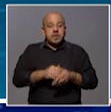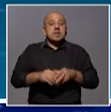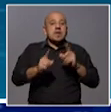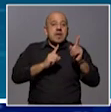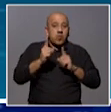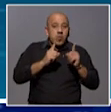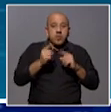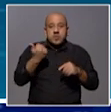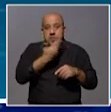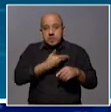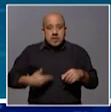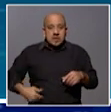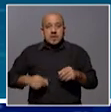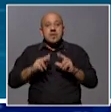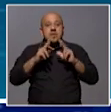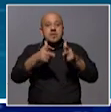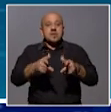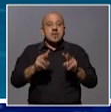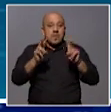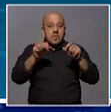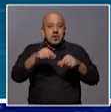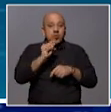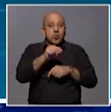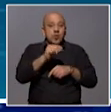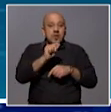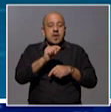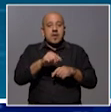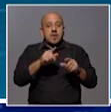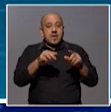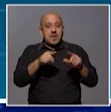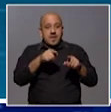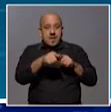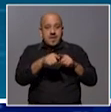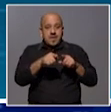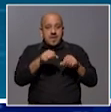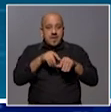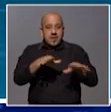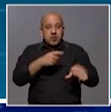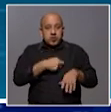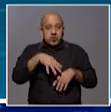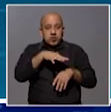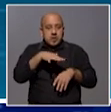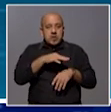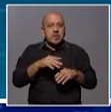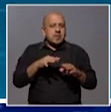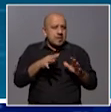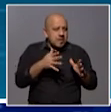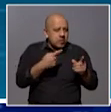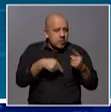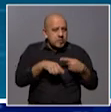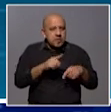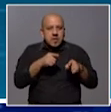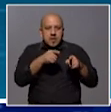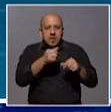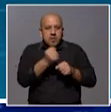mandatarios del mundo anuncian oficialmente medidas antes que en cualquier otro lugar a través de esa red social a que voy entender que en